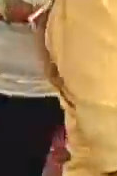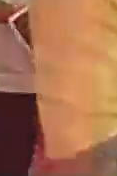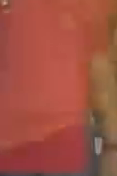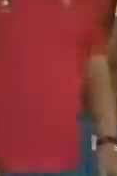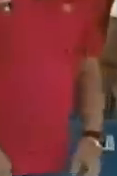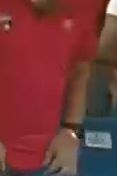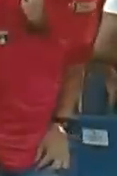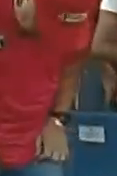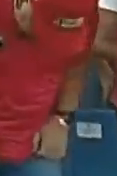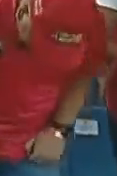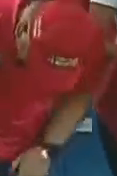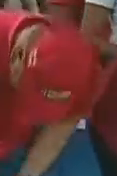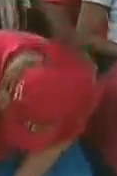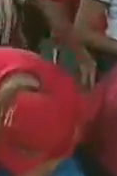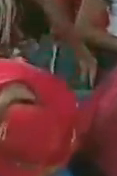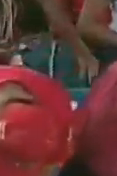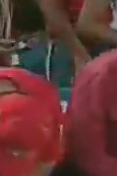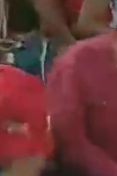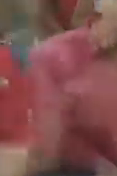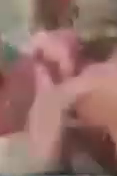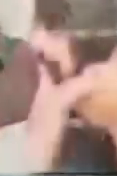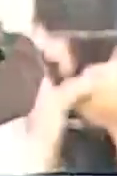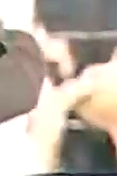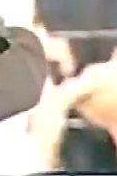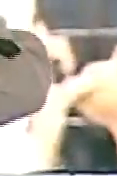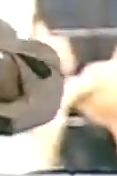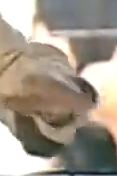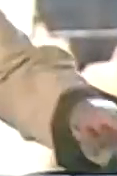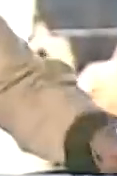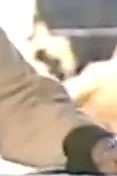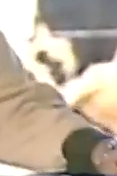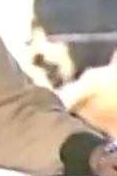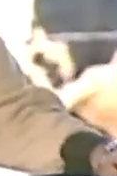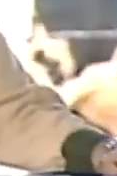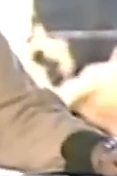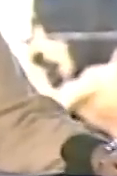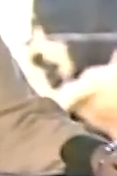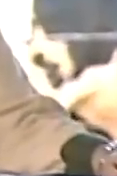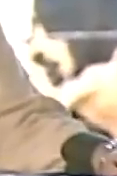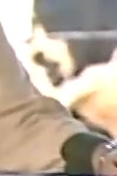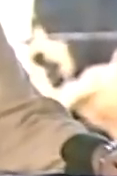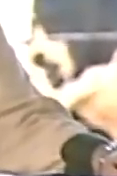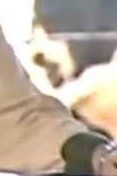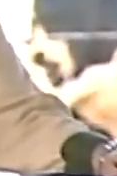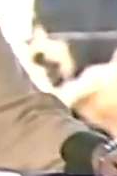Saludo solidario y revolucionario, qué alegría.